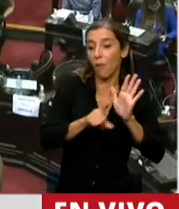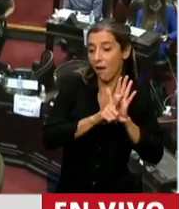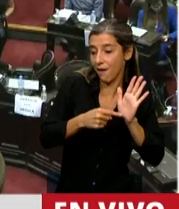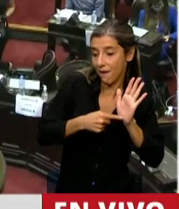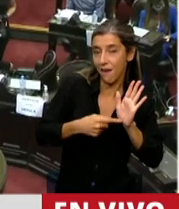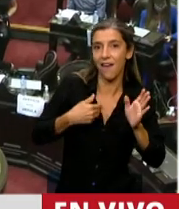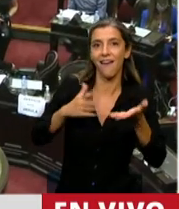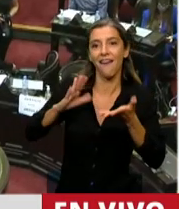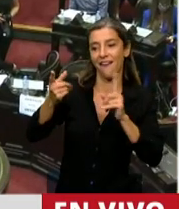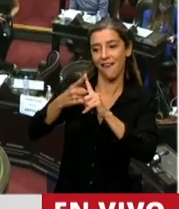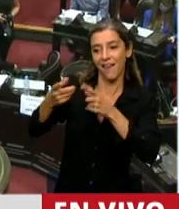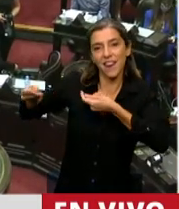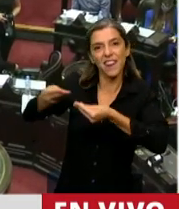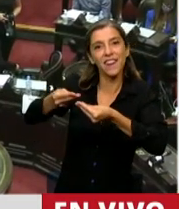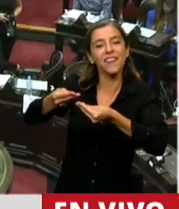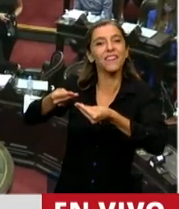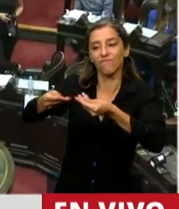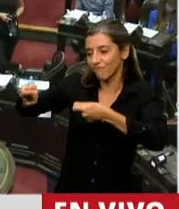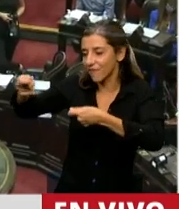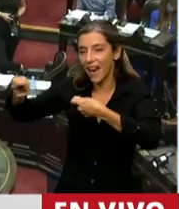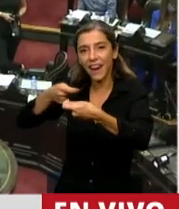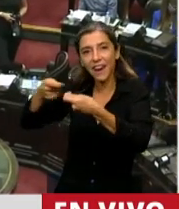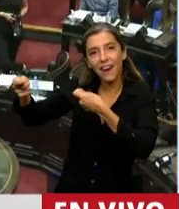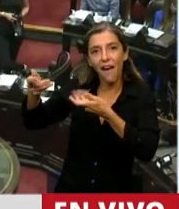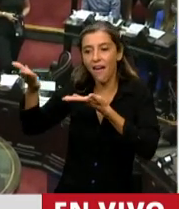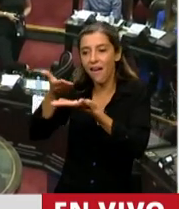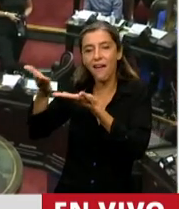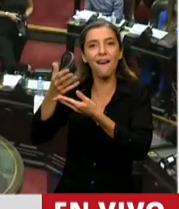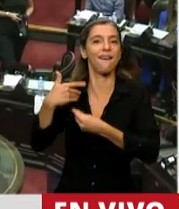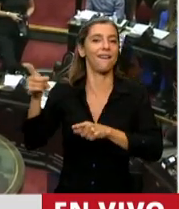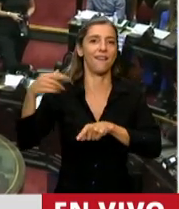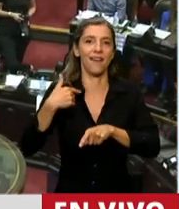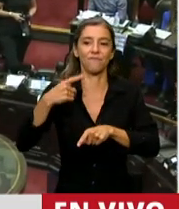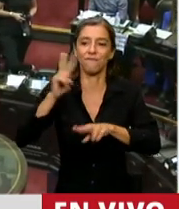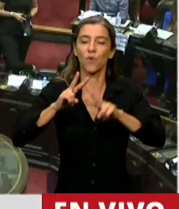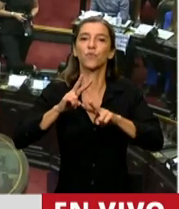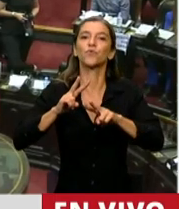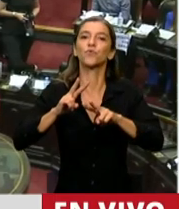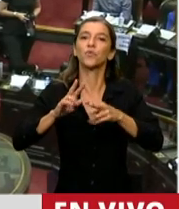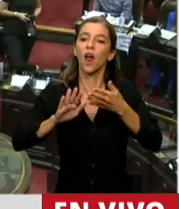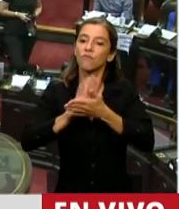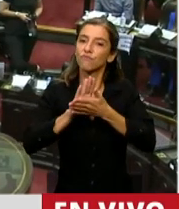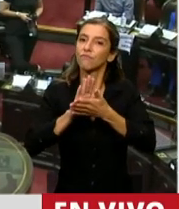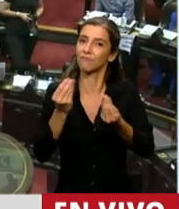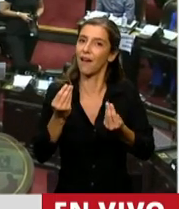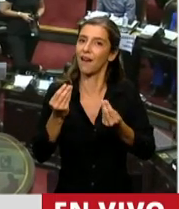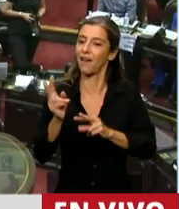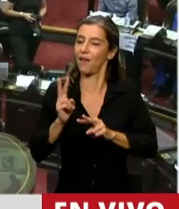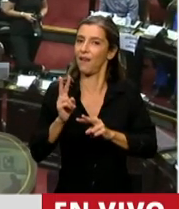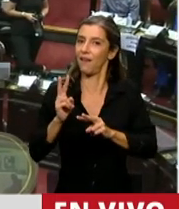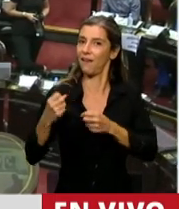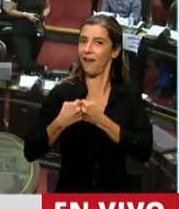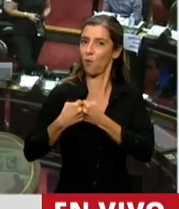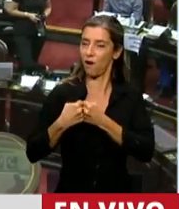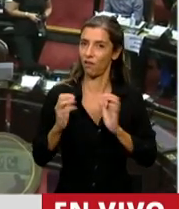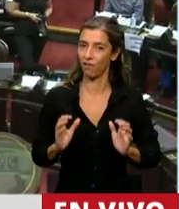porque deja en claro que los límites formales establecidos allí son factibles de ser corridos con decisiones